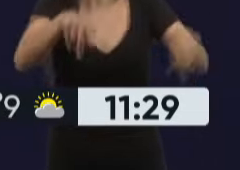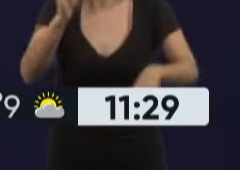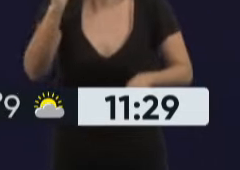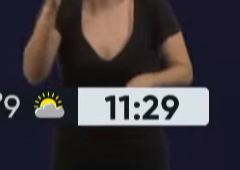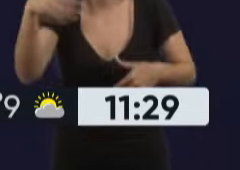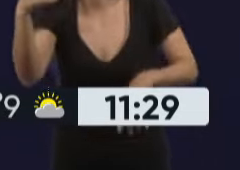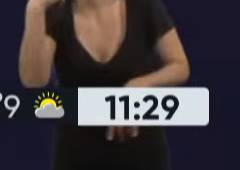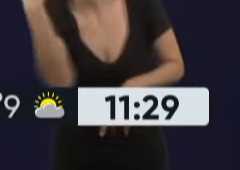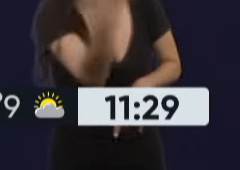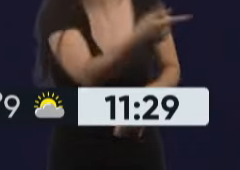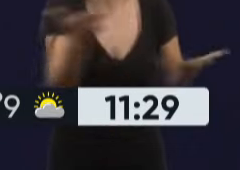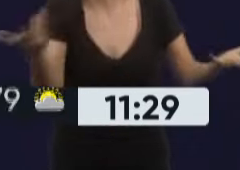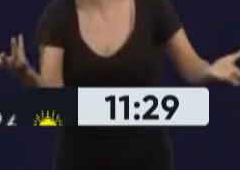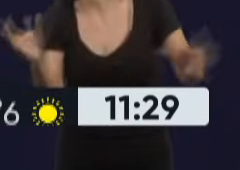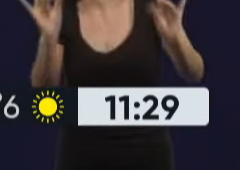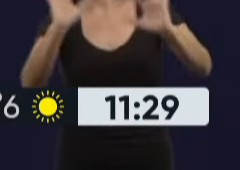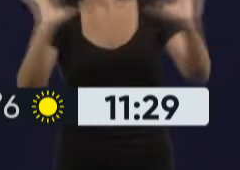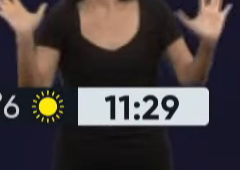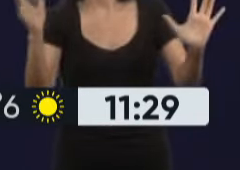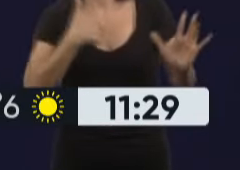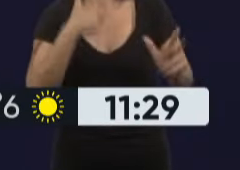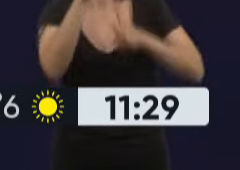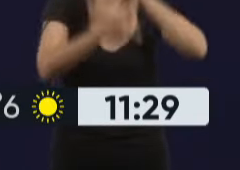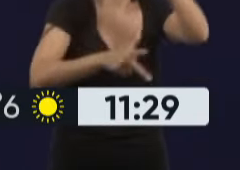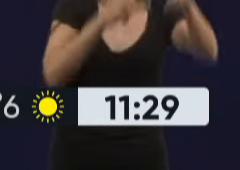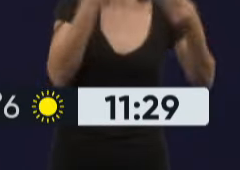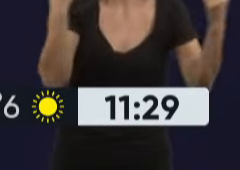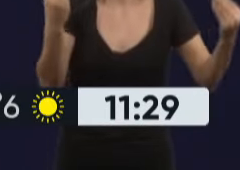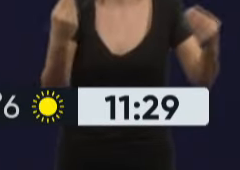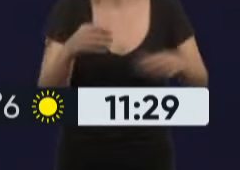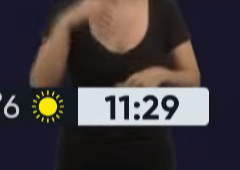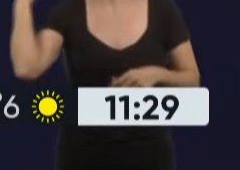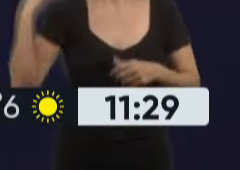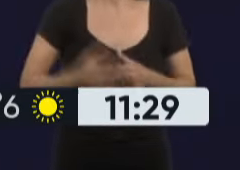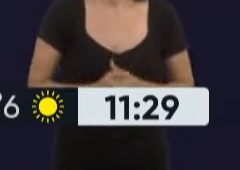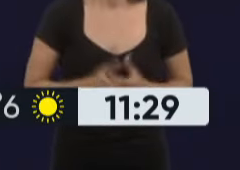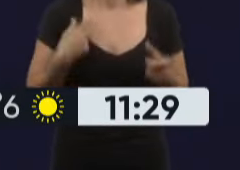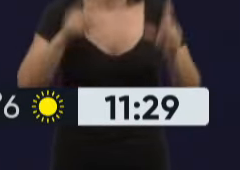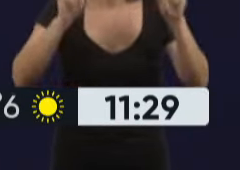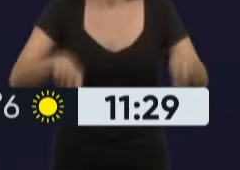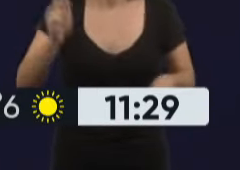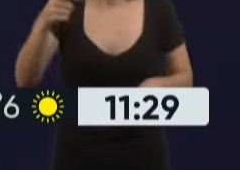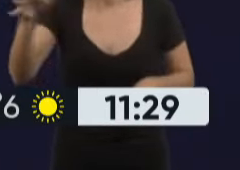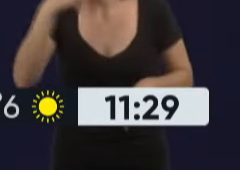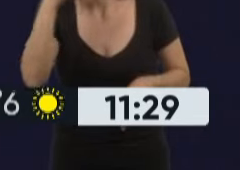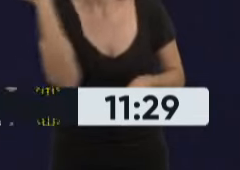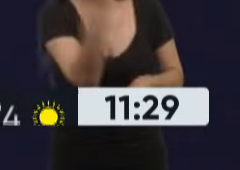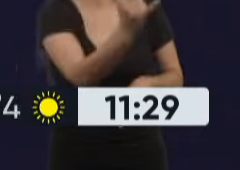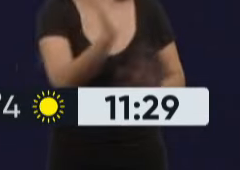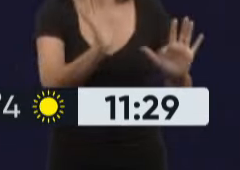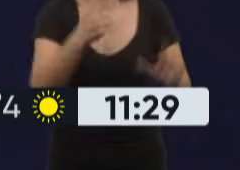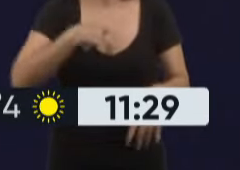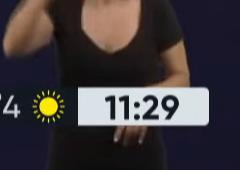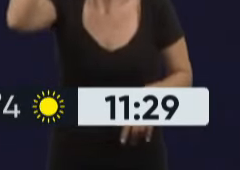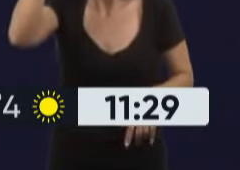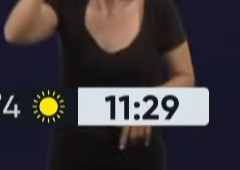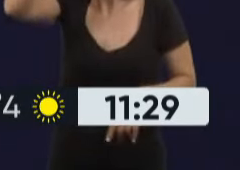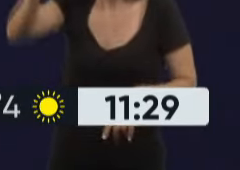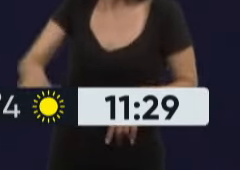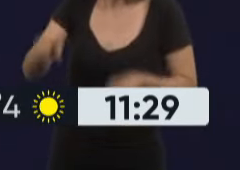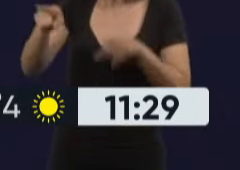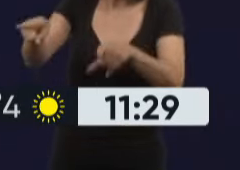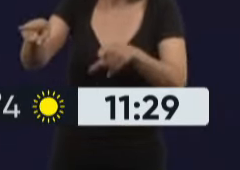es difícil el caso puntual que me estás planteando porque no sé quién es Supongo que es alguien que por lo que me decís